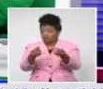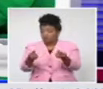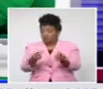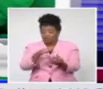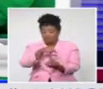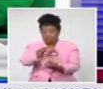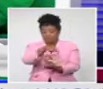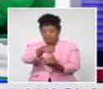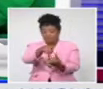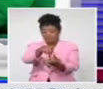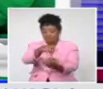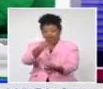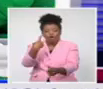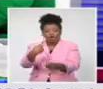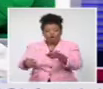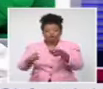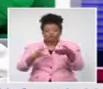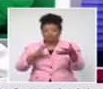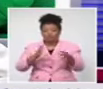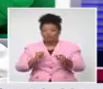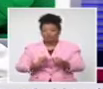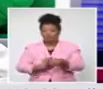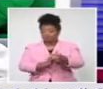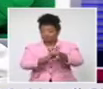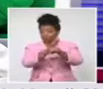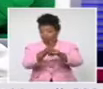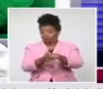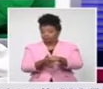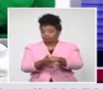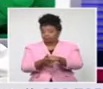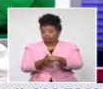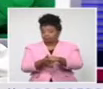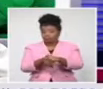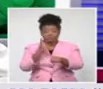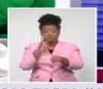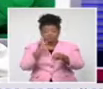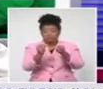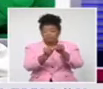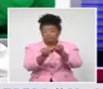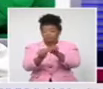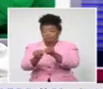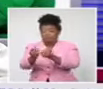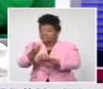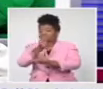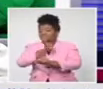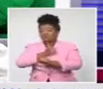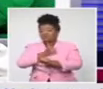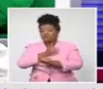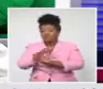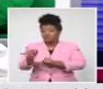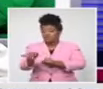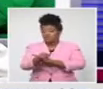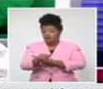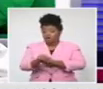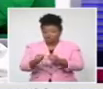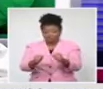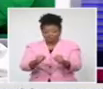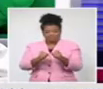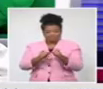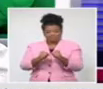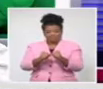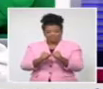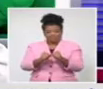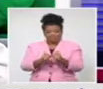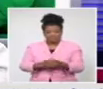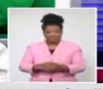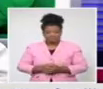circulando, que son un tanto, además de más contagiosas, también con una virulencia mayor, que hacen que